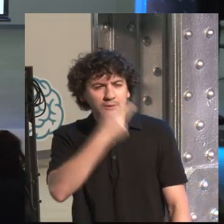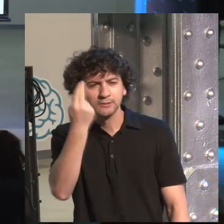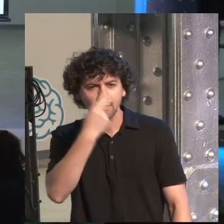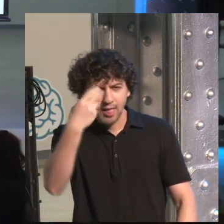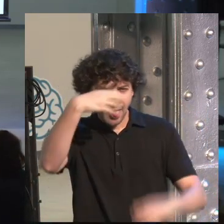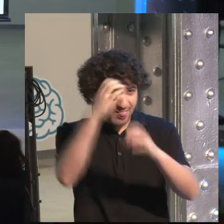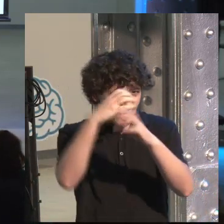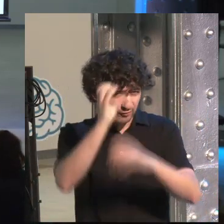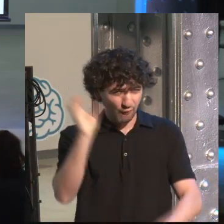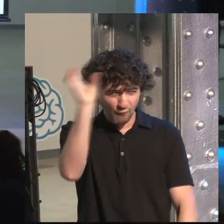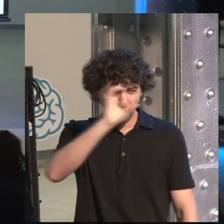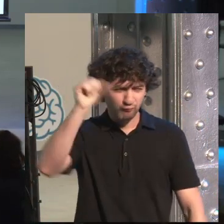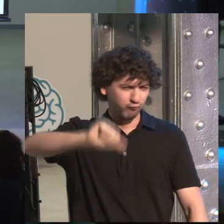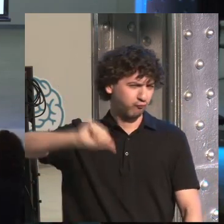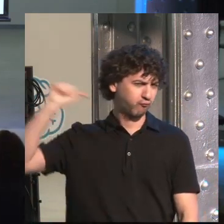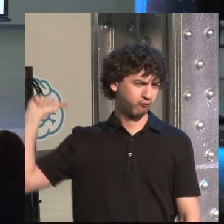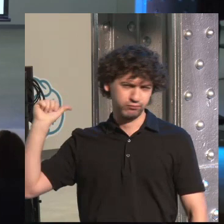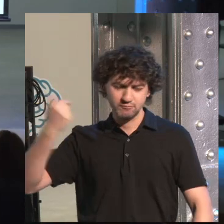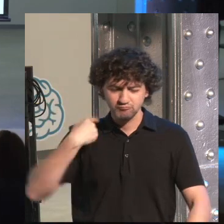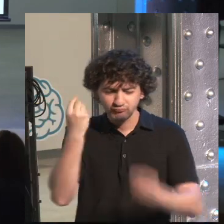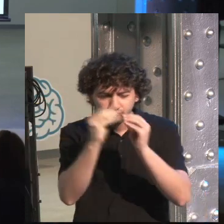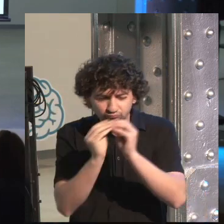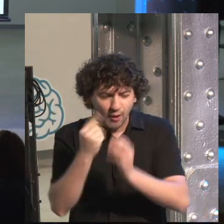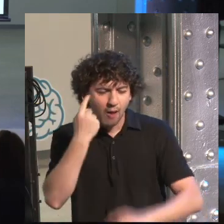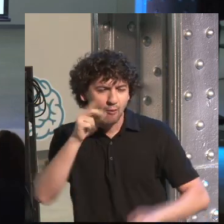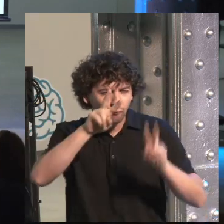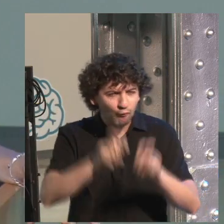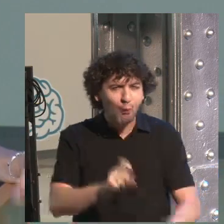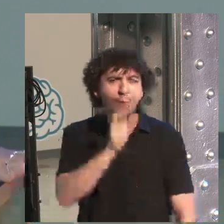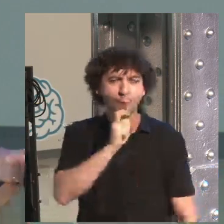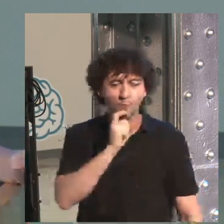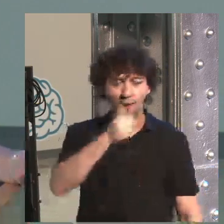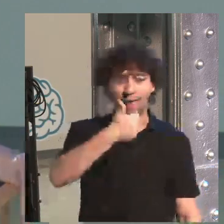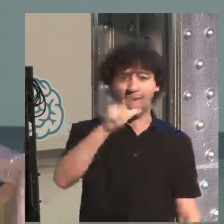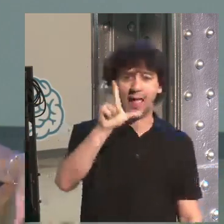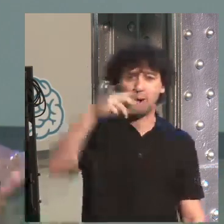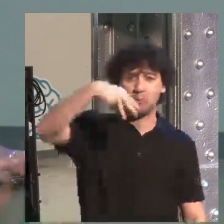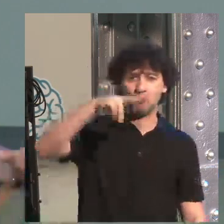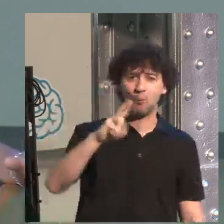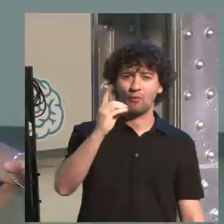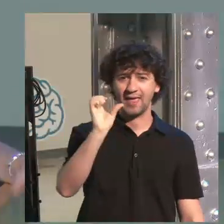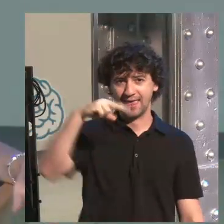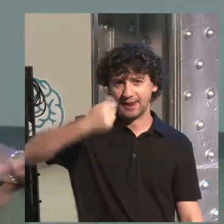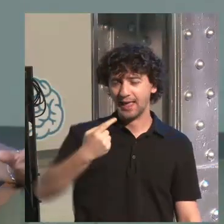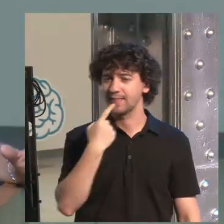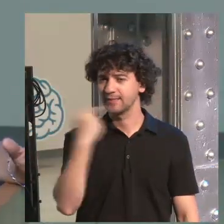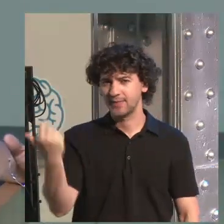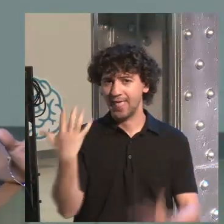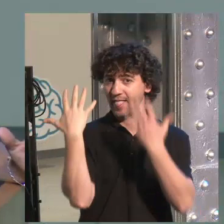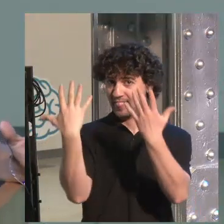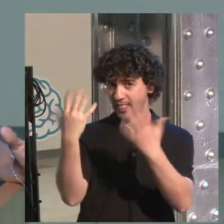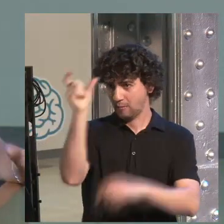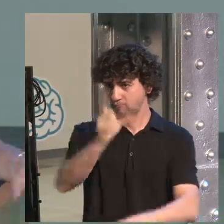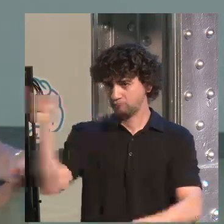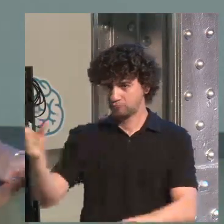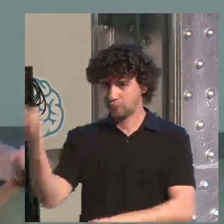enfrentándose desde el principio de los tiempos. Tenemos, como decía Almudena, a 10 ponentes extraordinarios en